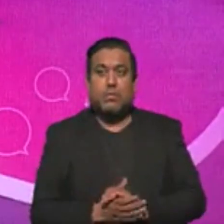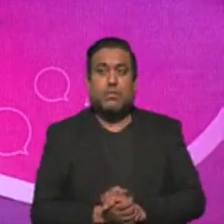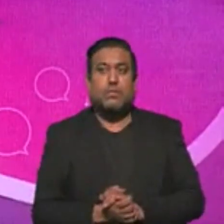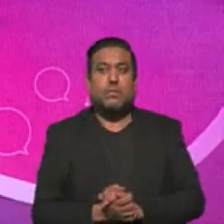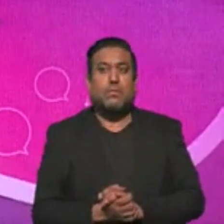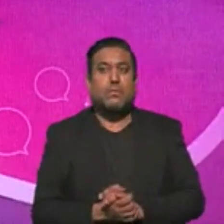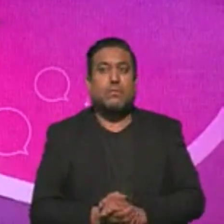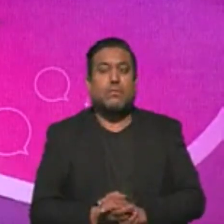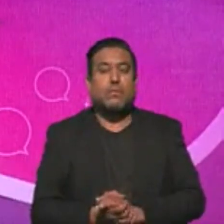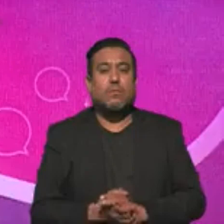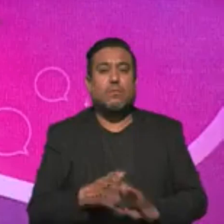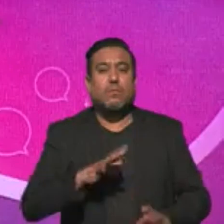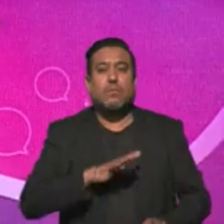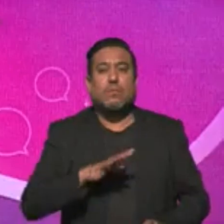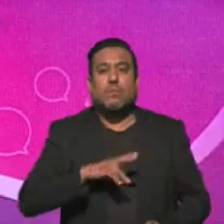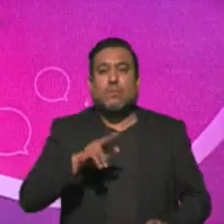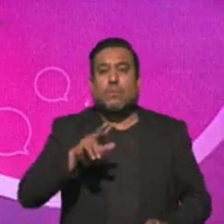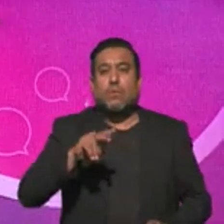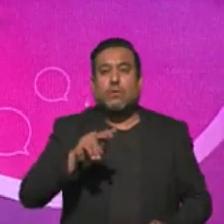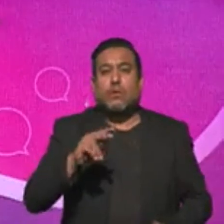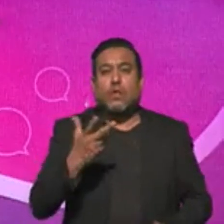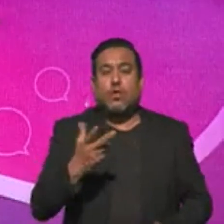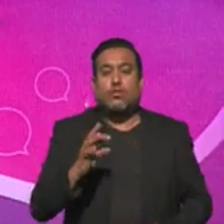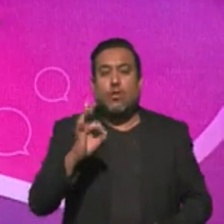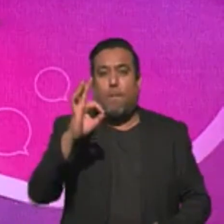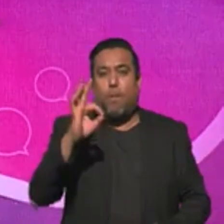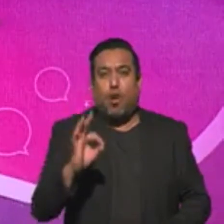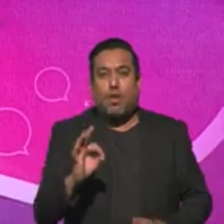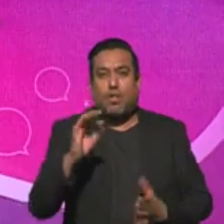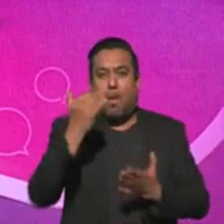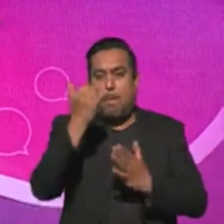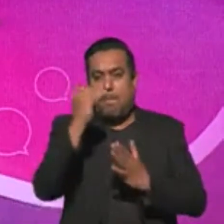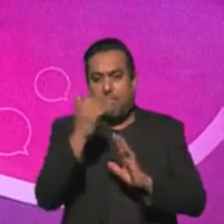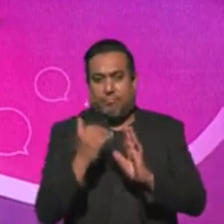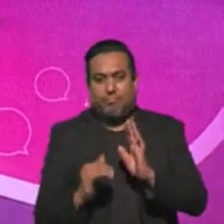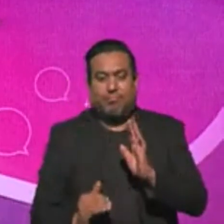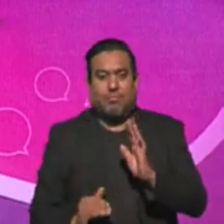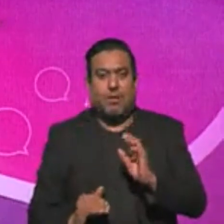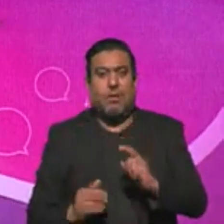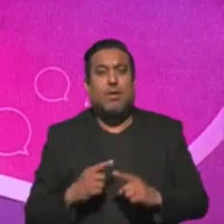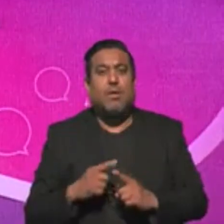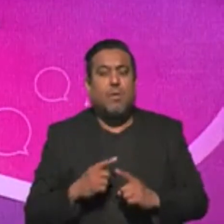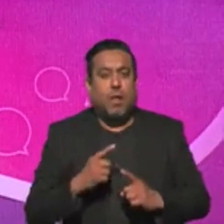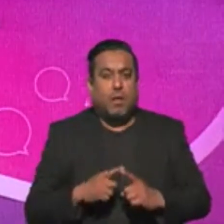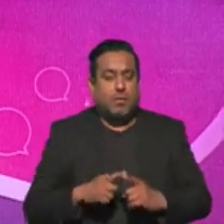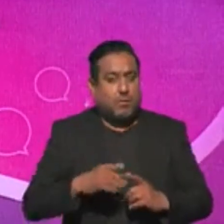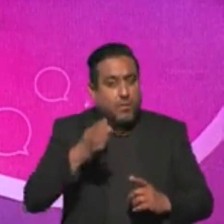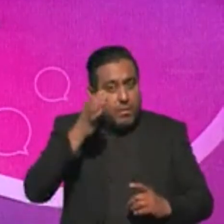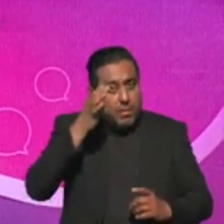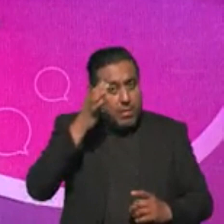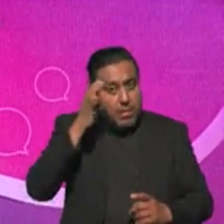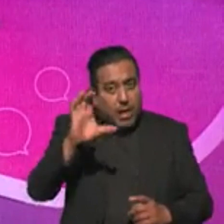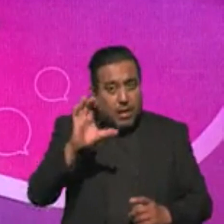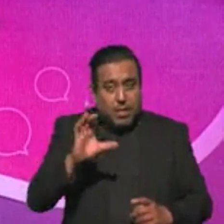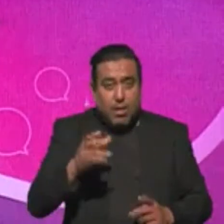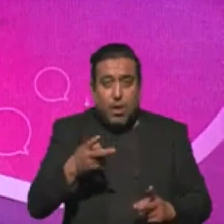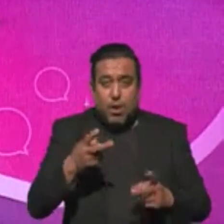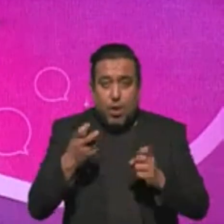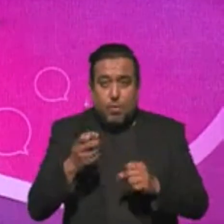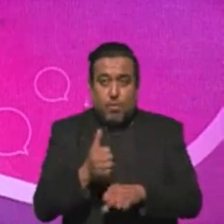tenemos 88 por menos de delitos robo